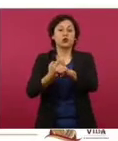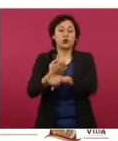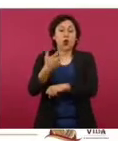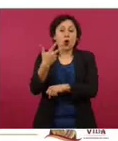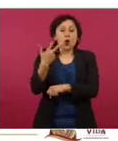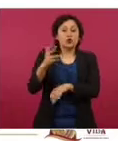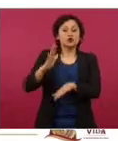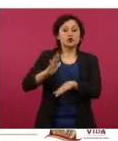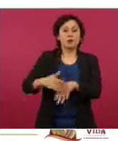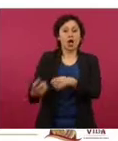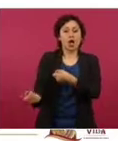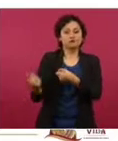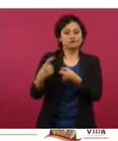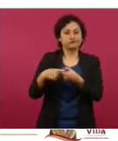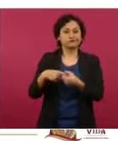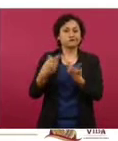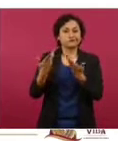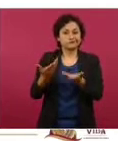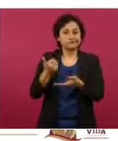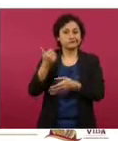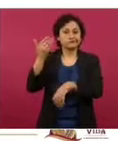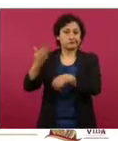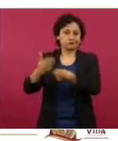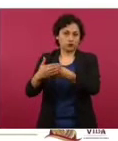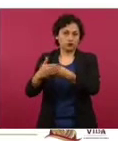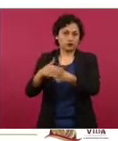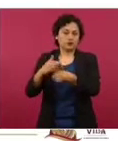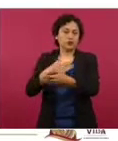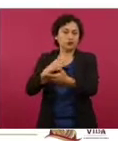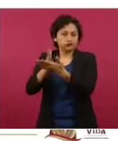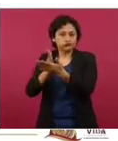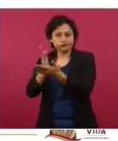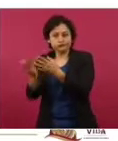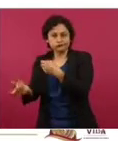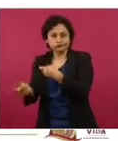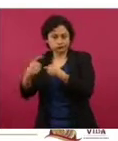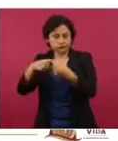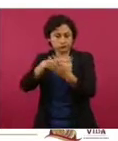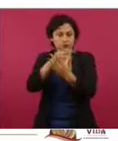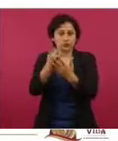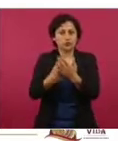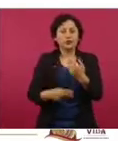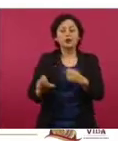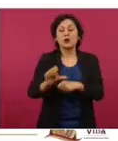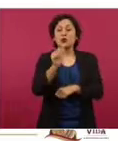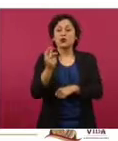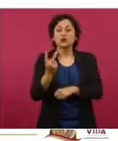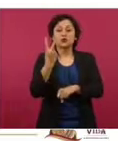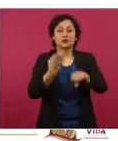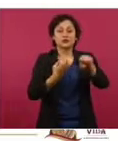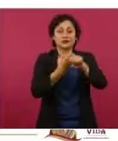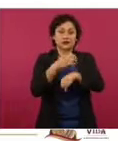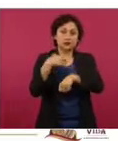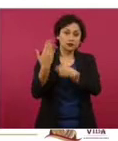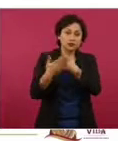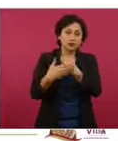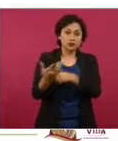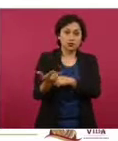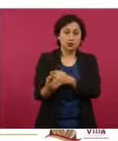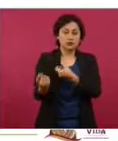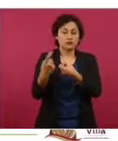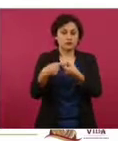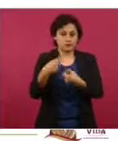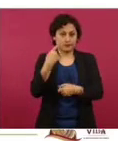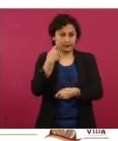trimestre de este año, además de 3 estados más que entrarán a partir de julio. Si podemos ver la siguiente,